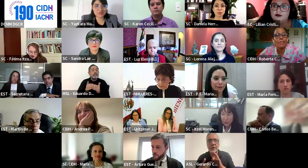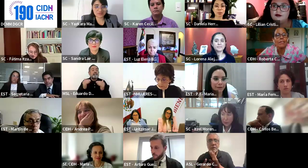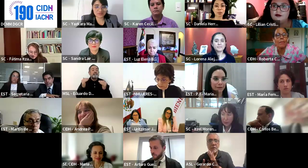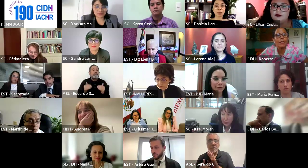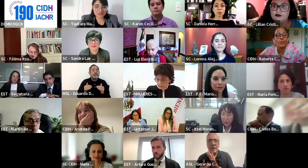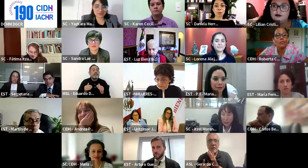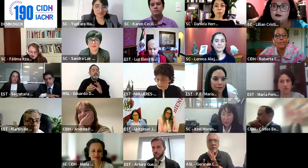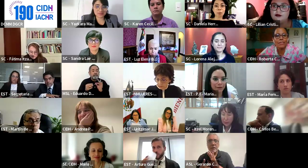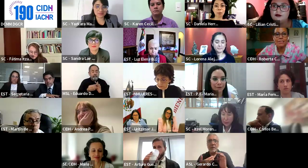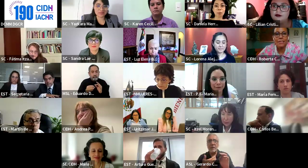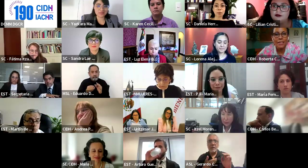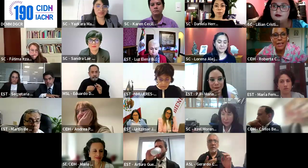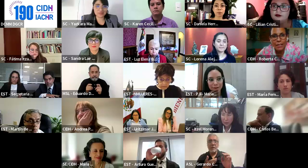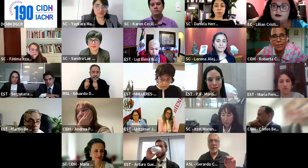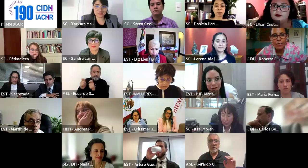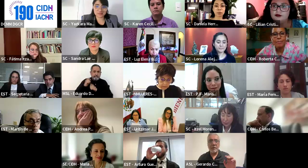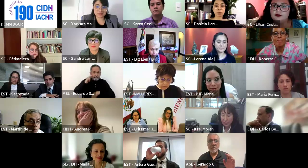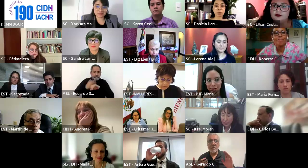state, Ambassador Baños Rivas.